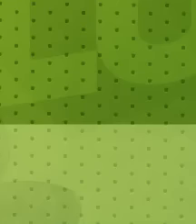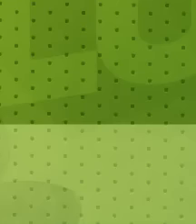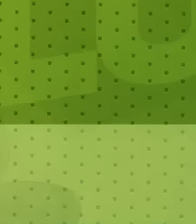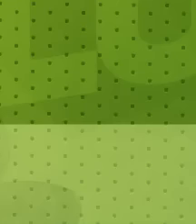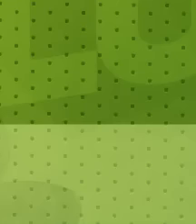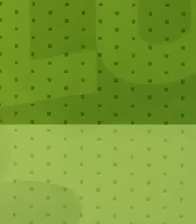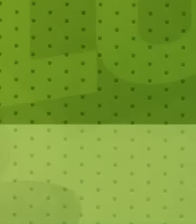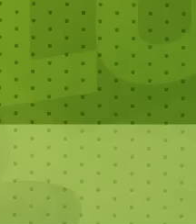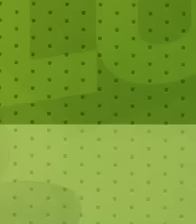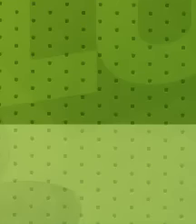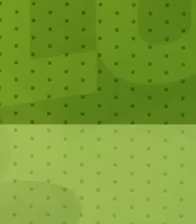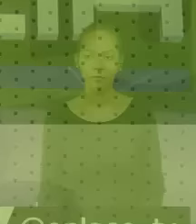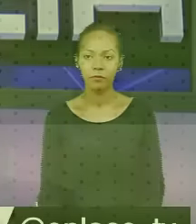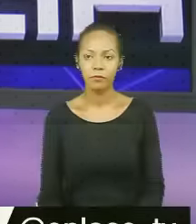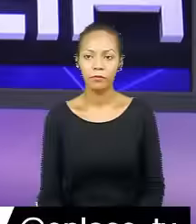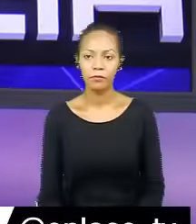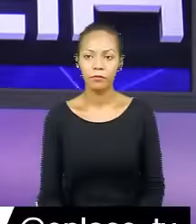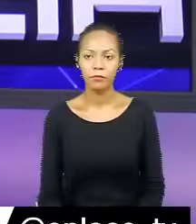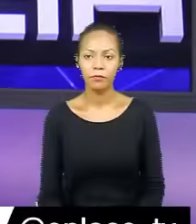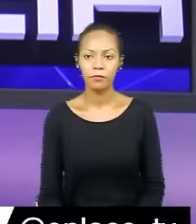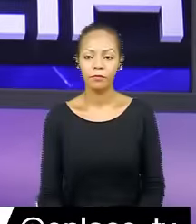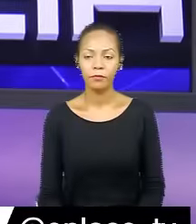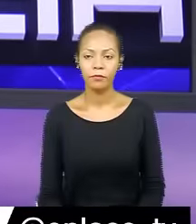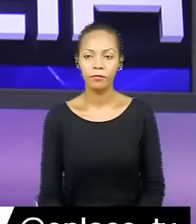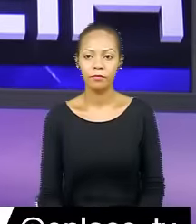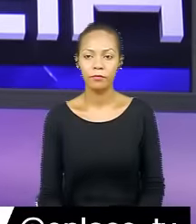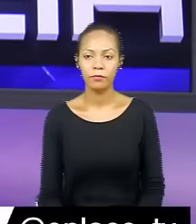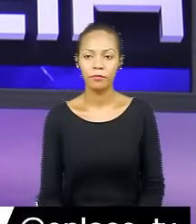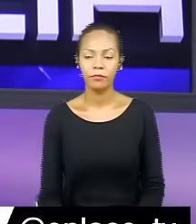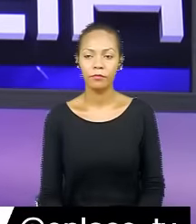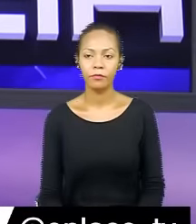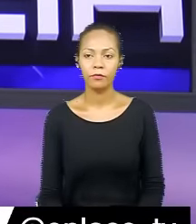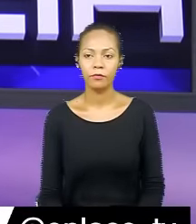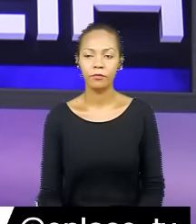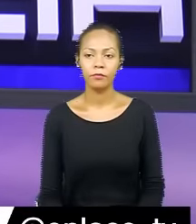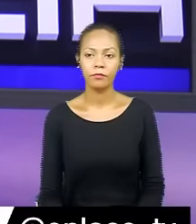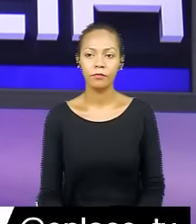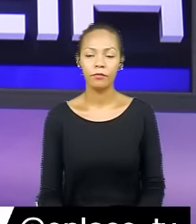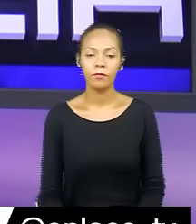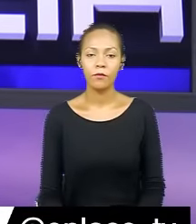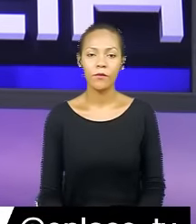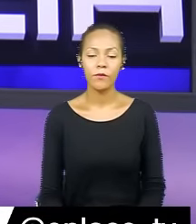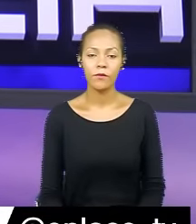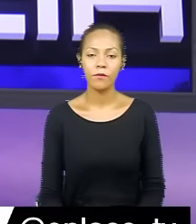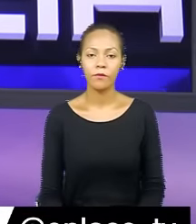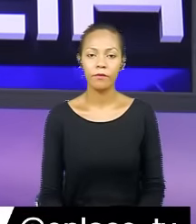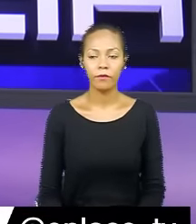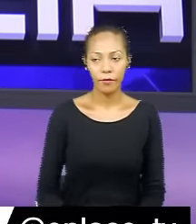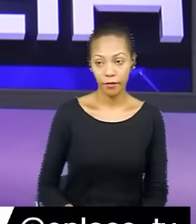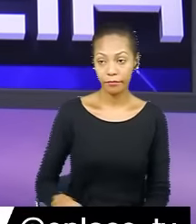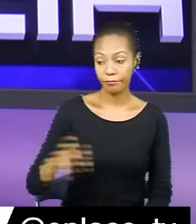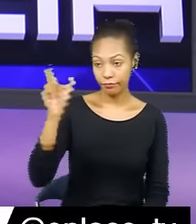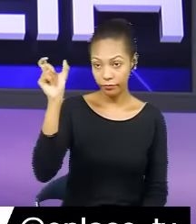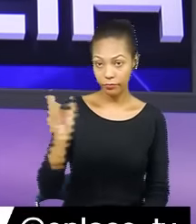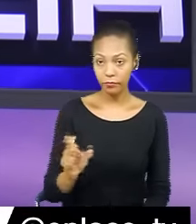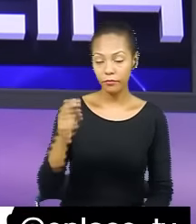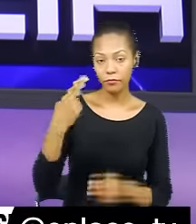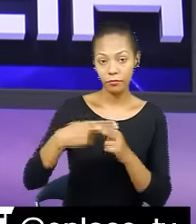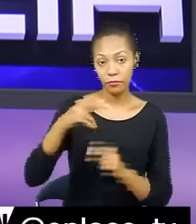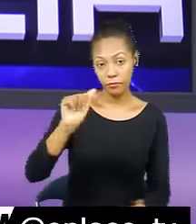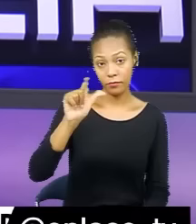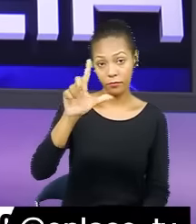622-4724, Instituto Antonio Nariño. Y el dirigente sindical en cuestión, Alexander Castro,